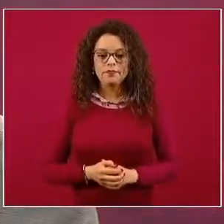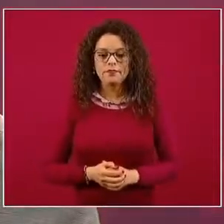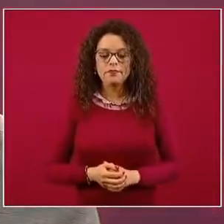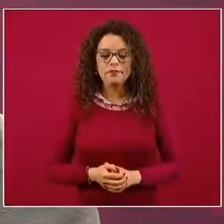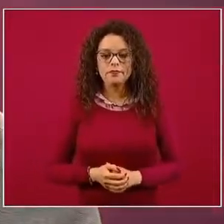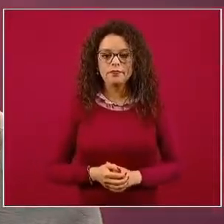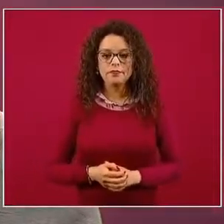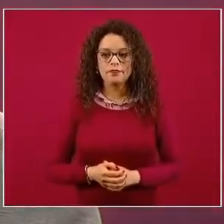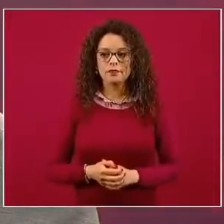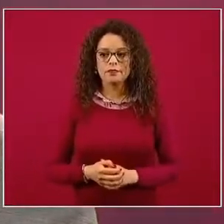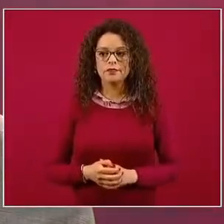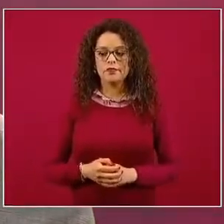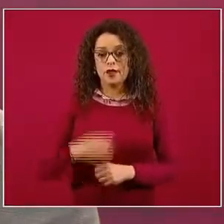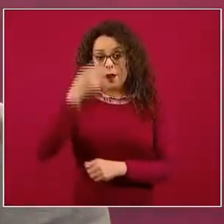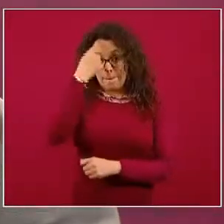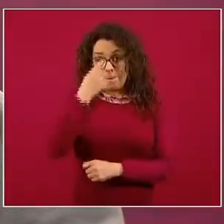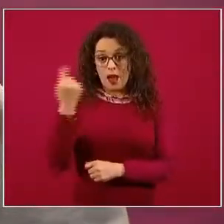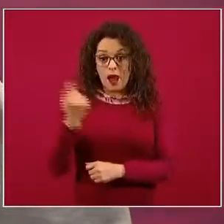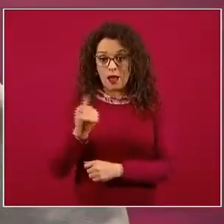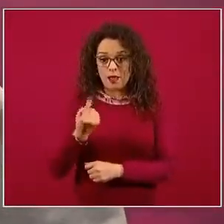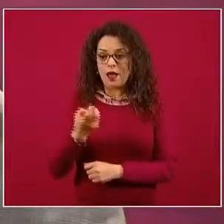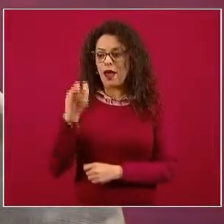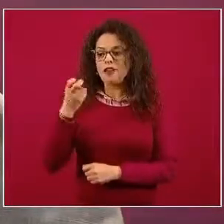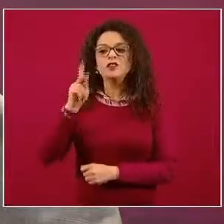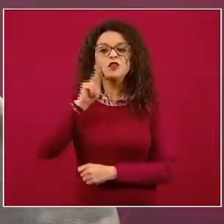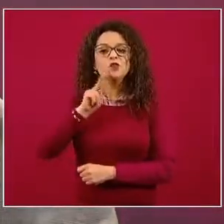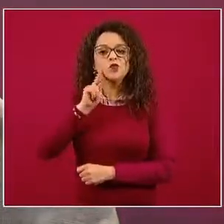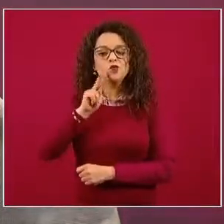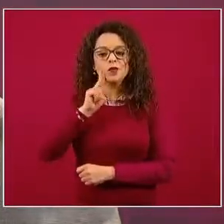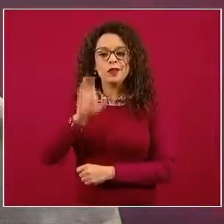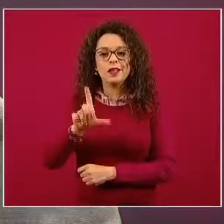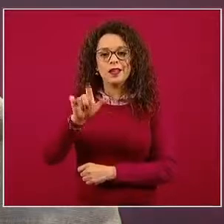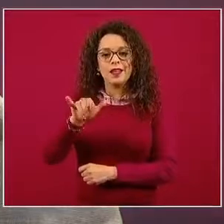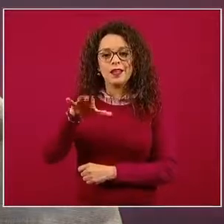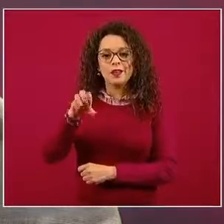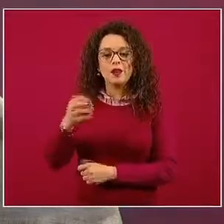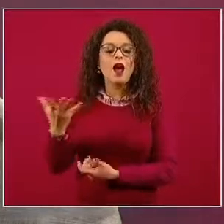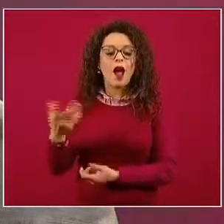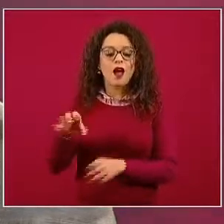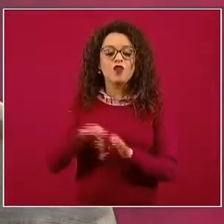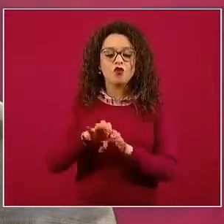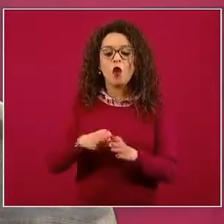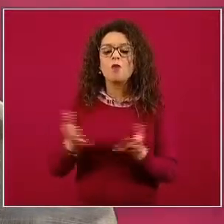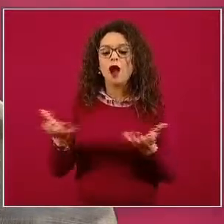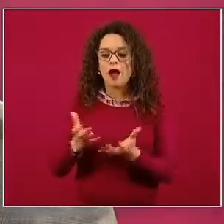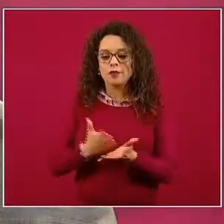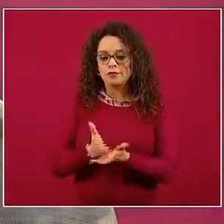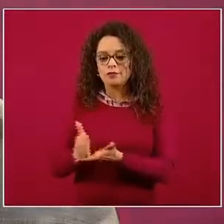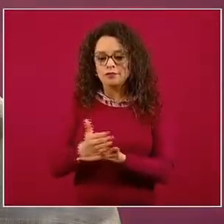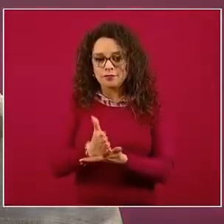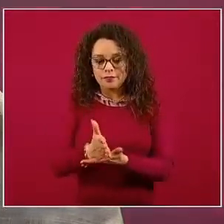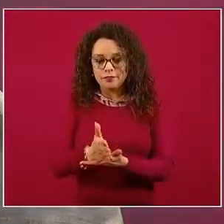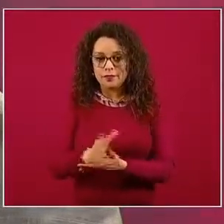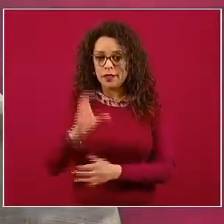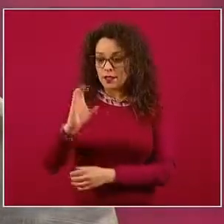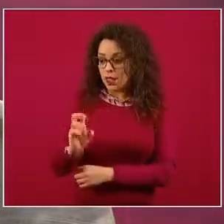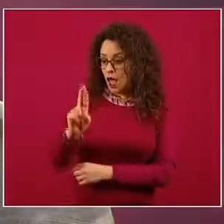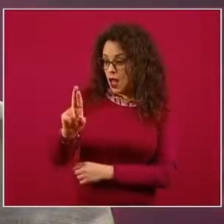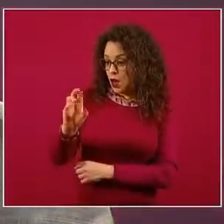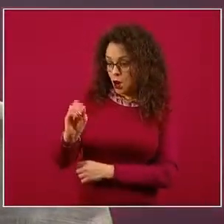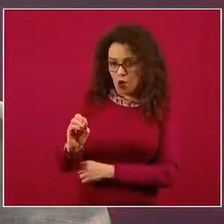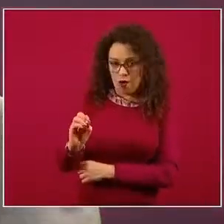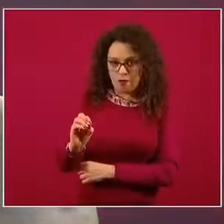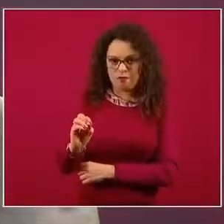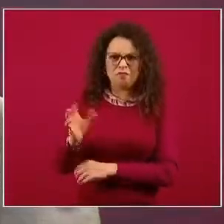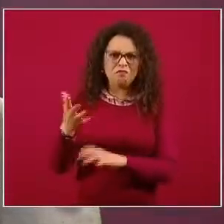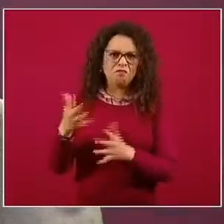para conducir los ensayos clínicos. Esta tendencia de proliferación de las CROs, insisto, tiene